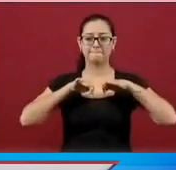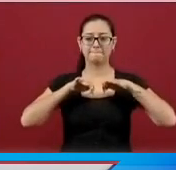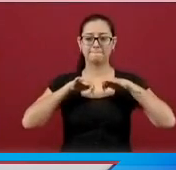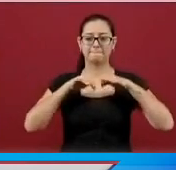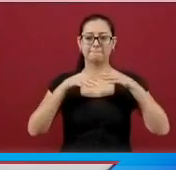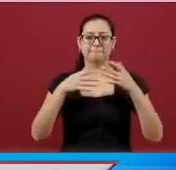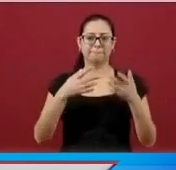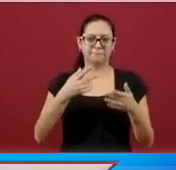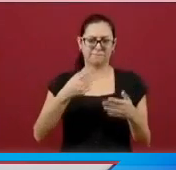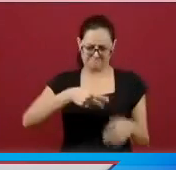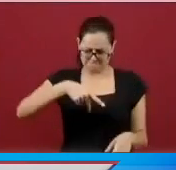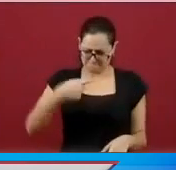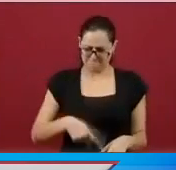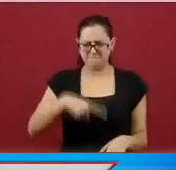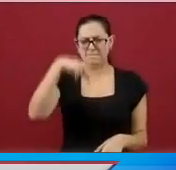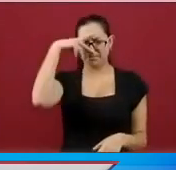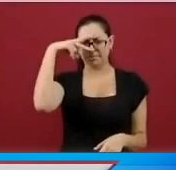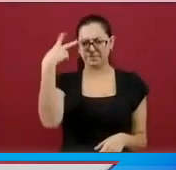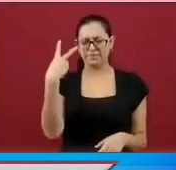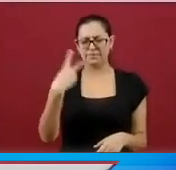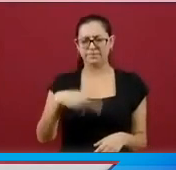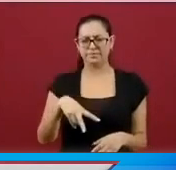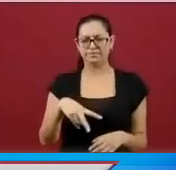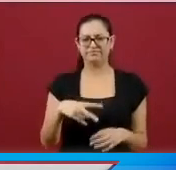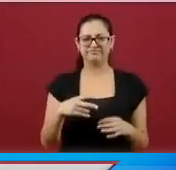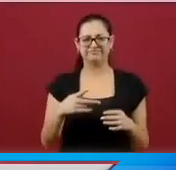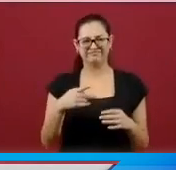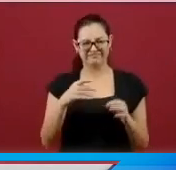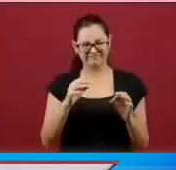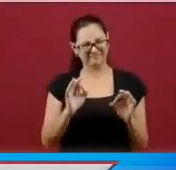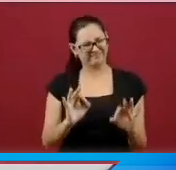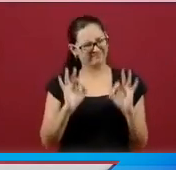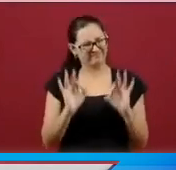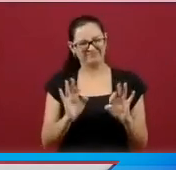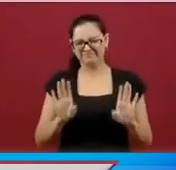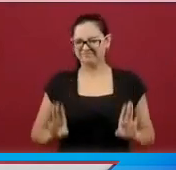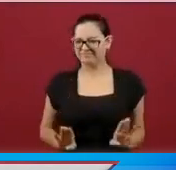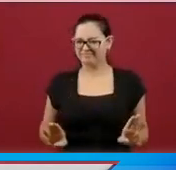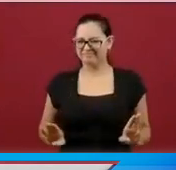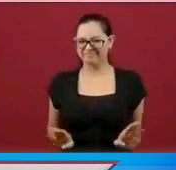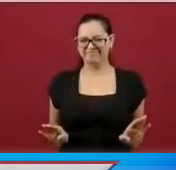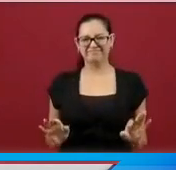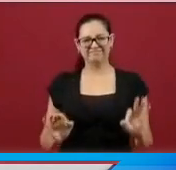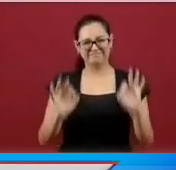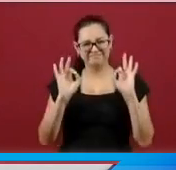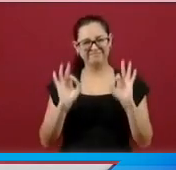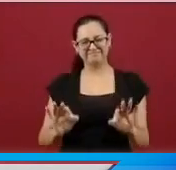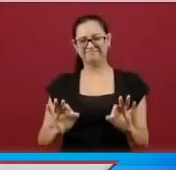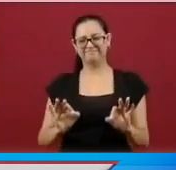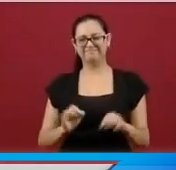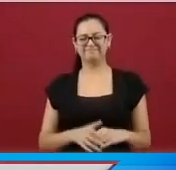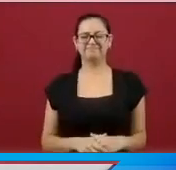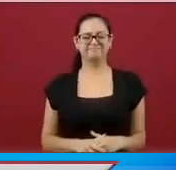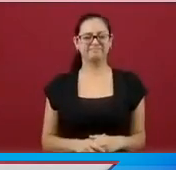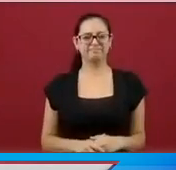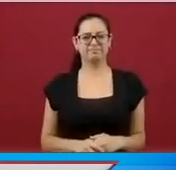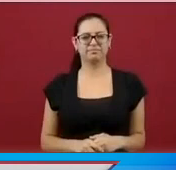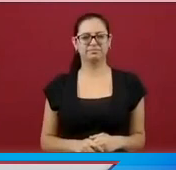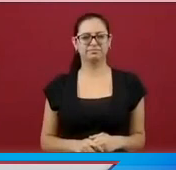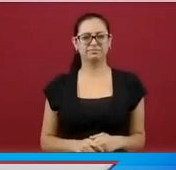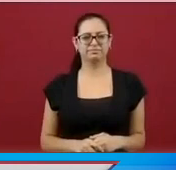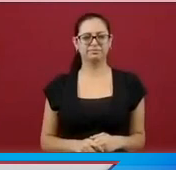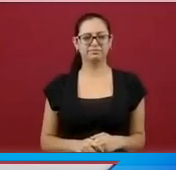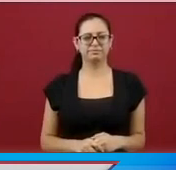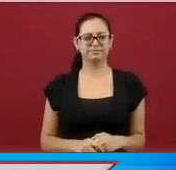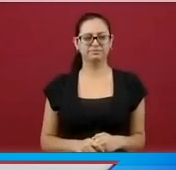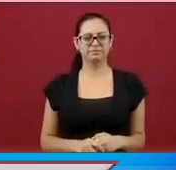que constituyen el principal ingreso para México. Se implementará una estrategia de protección al migrante en Estados Unidos. Se mejorarán